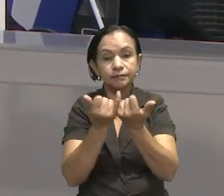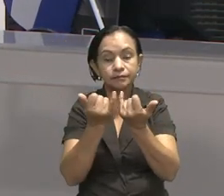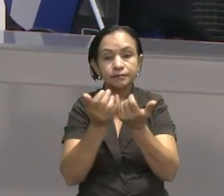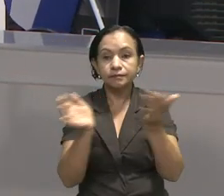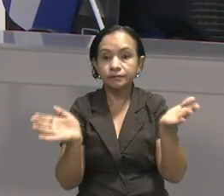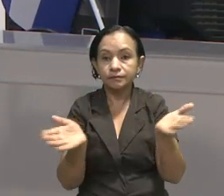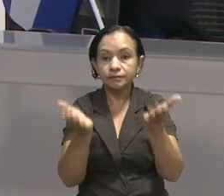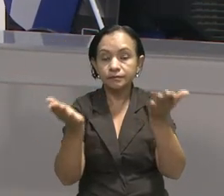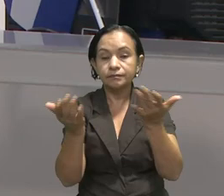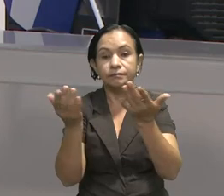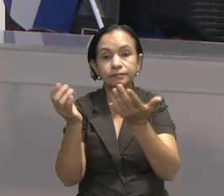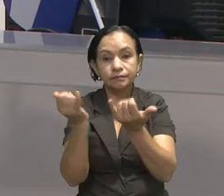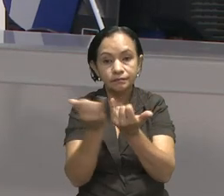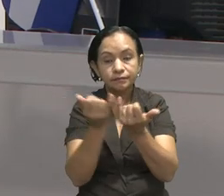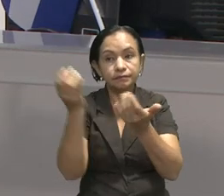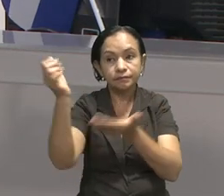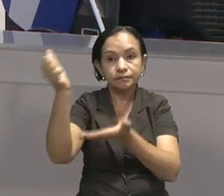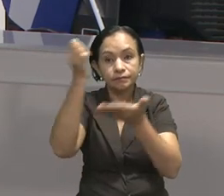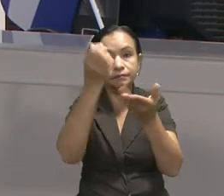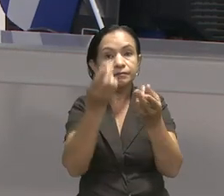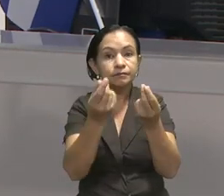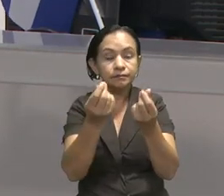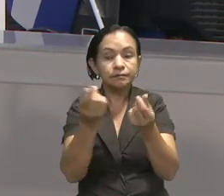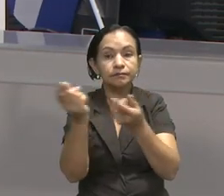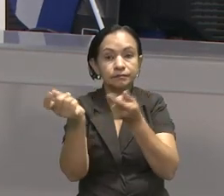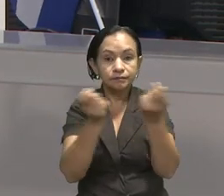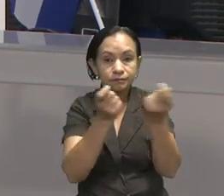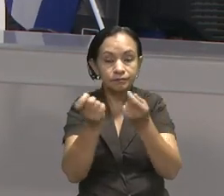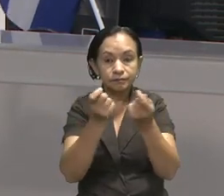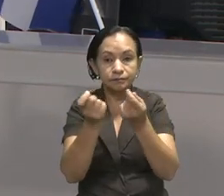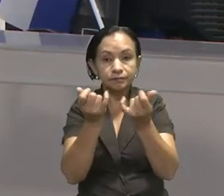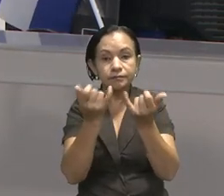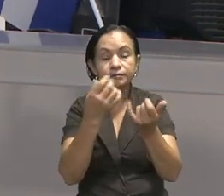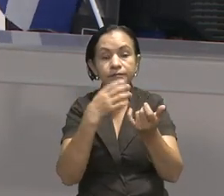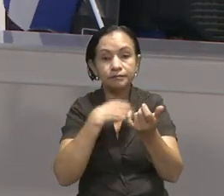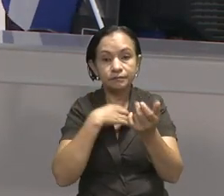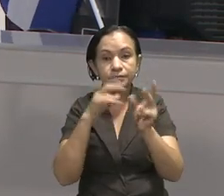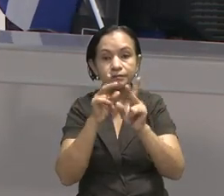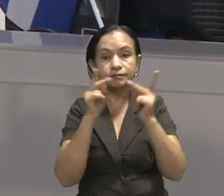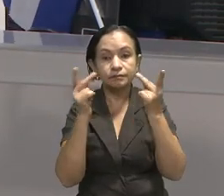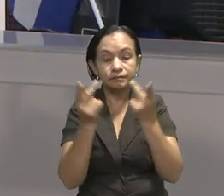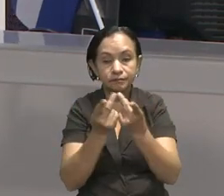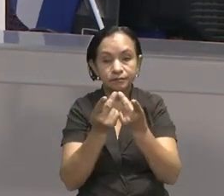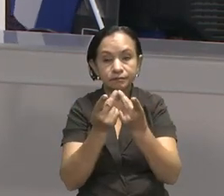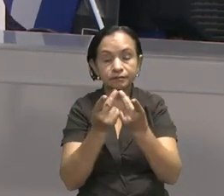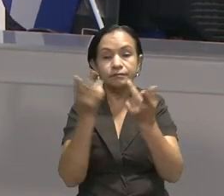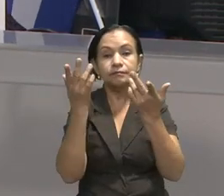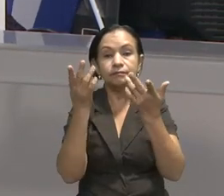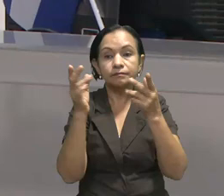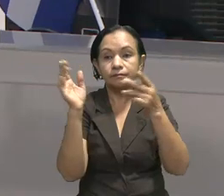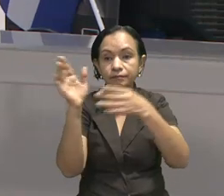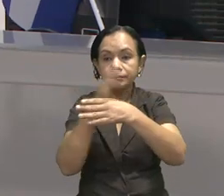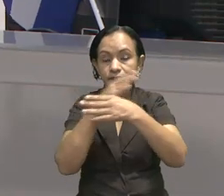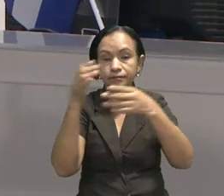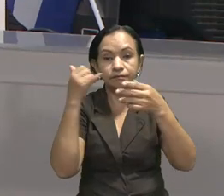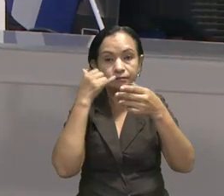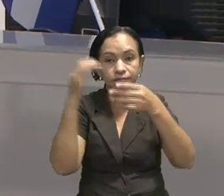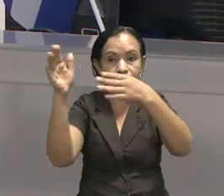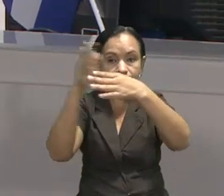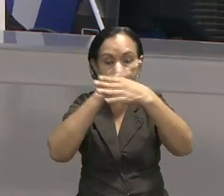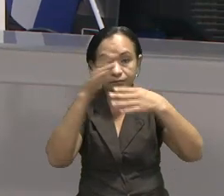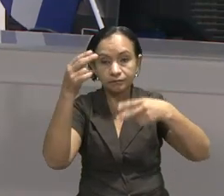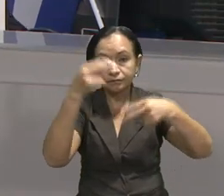promover la competencia y la inversión, administrar los recursos públicos del espectro radioeléctrico y de